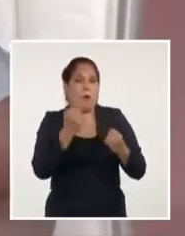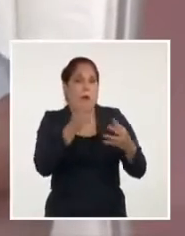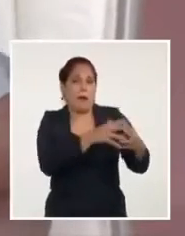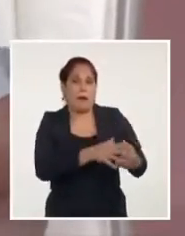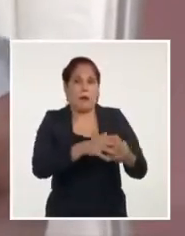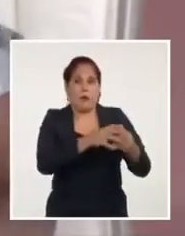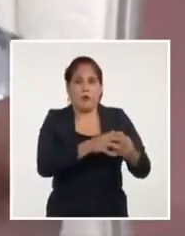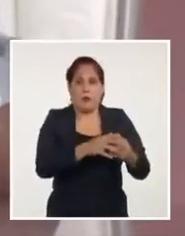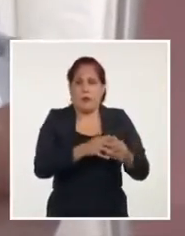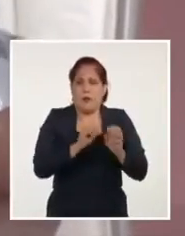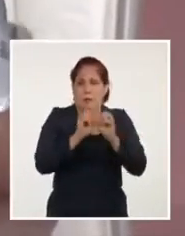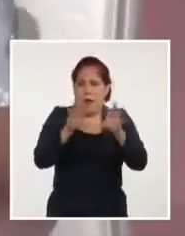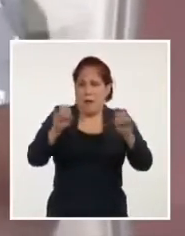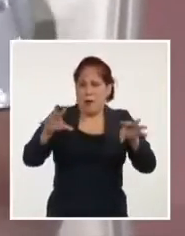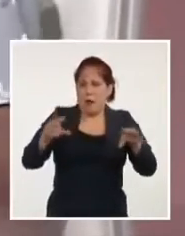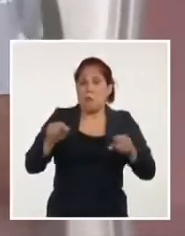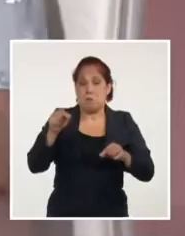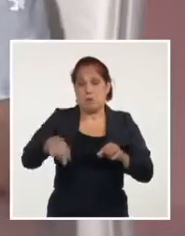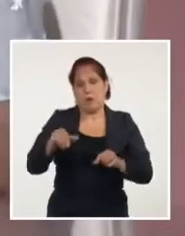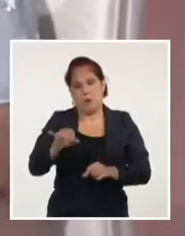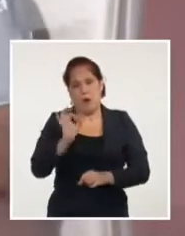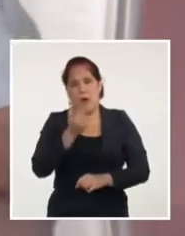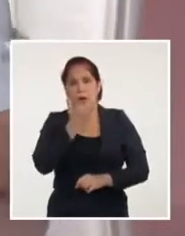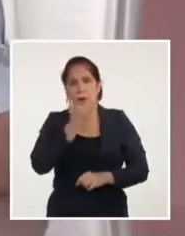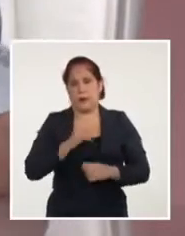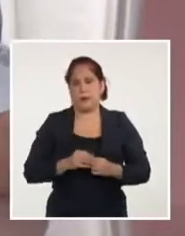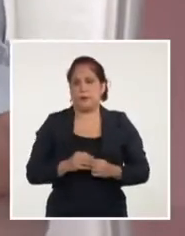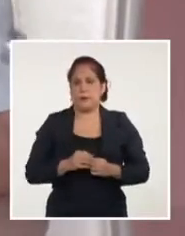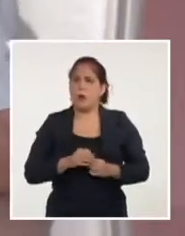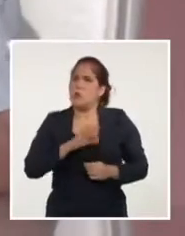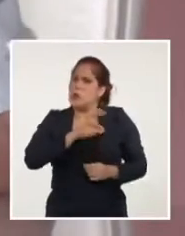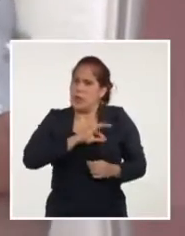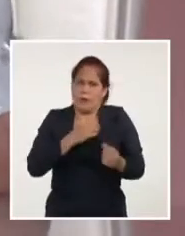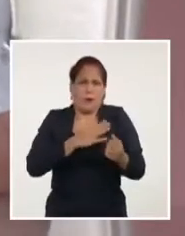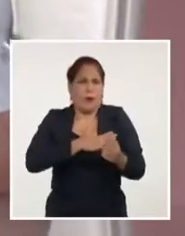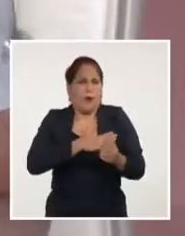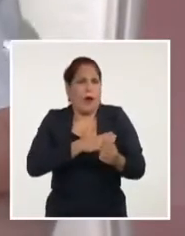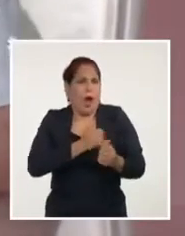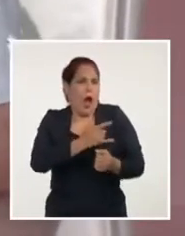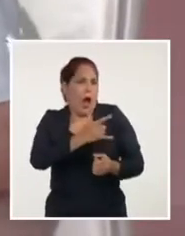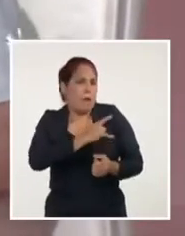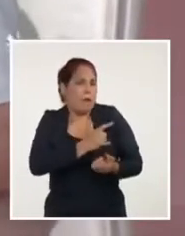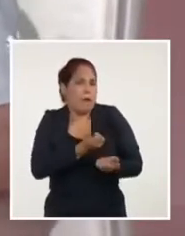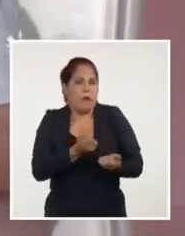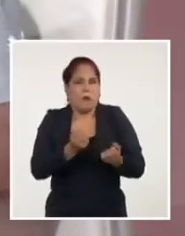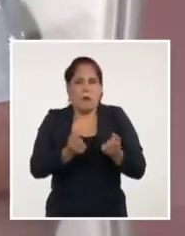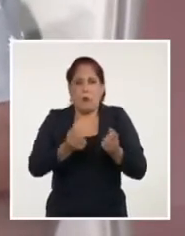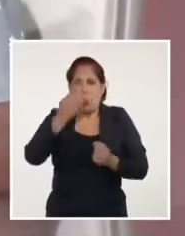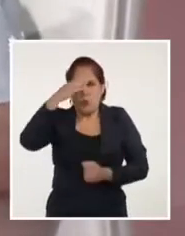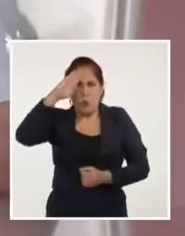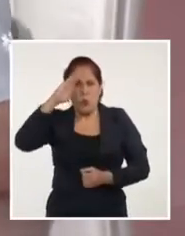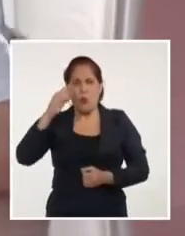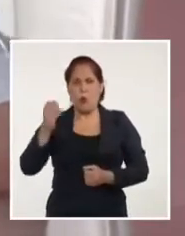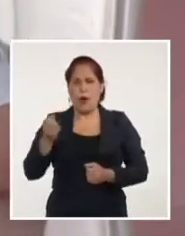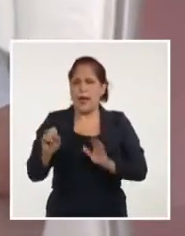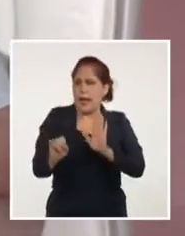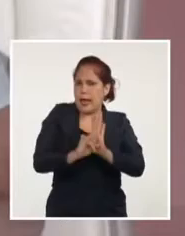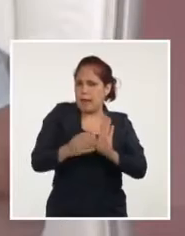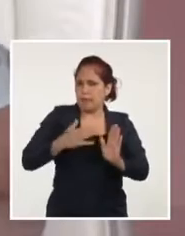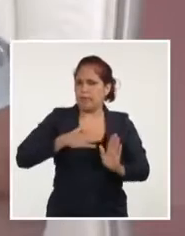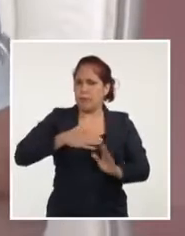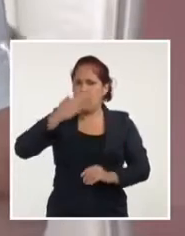como grupos, como sociedad, que es nuestros sentidos de pertenencia, nuestra identidad, que es tocar las